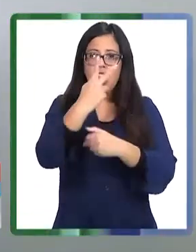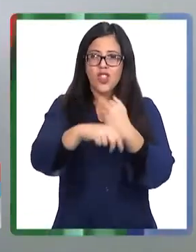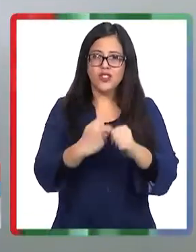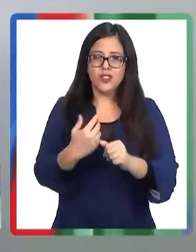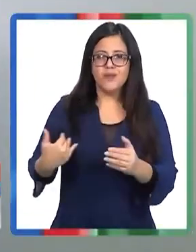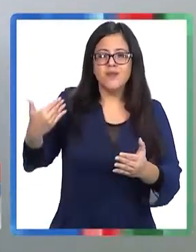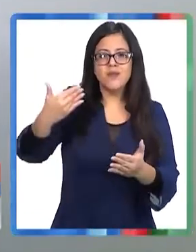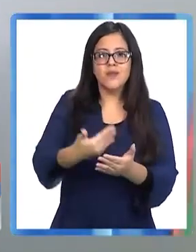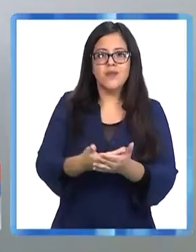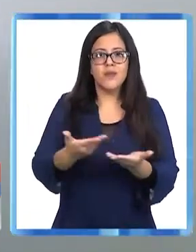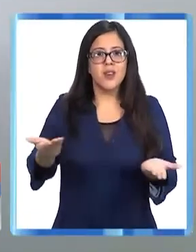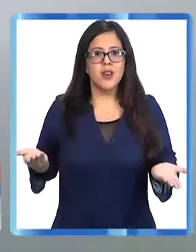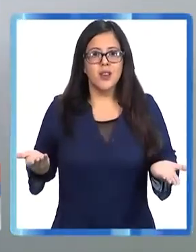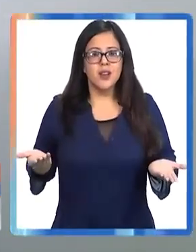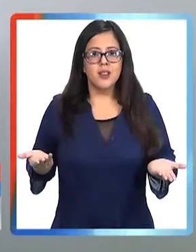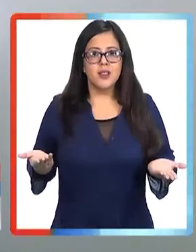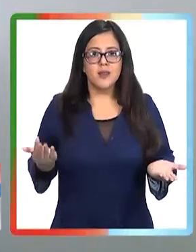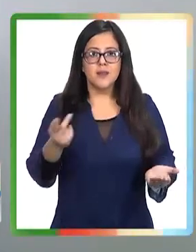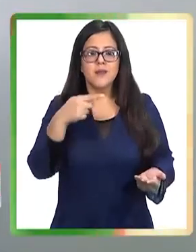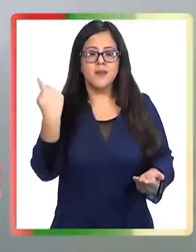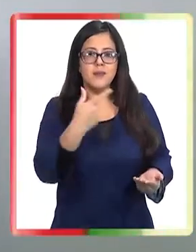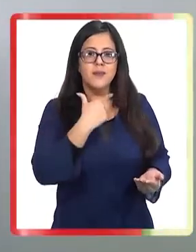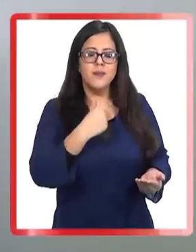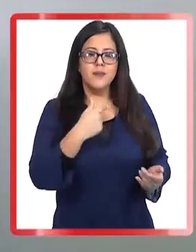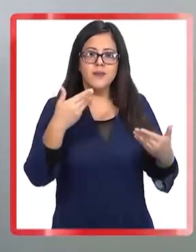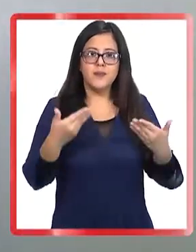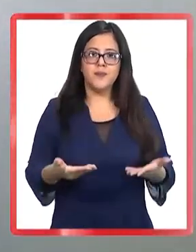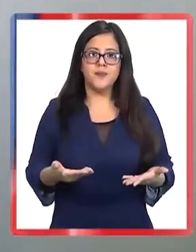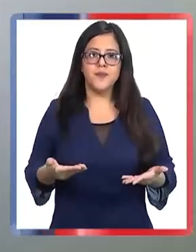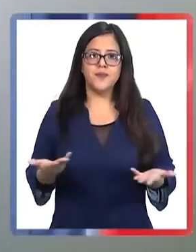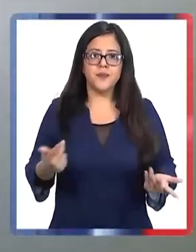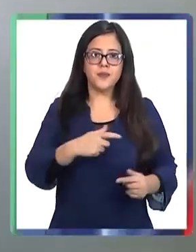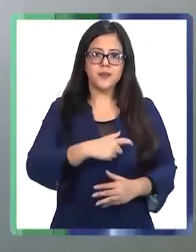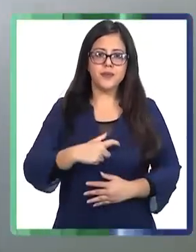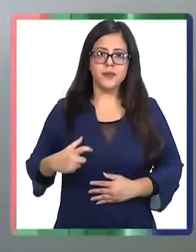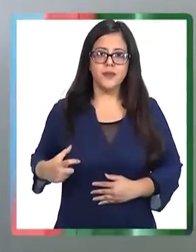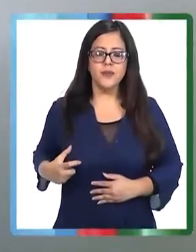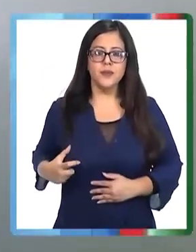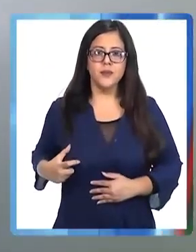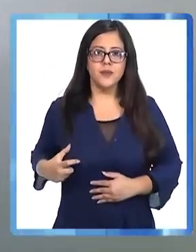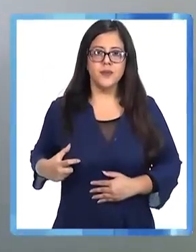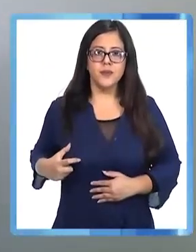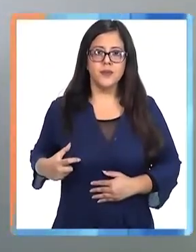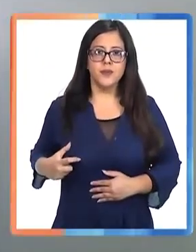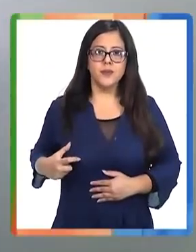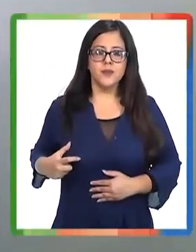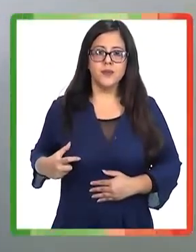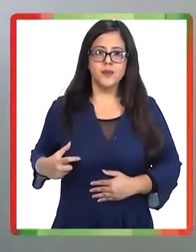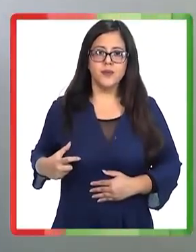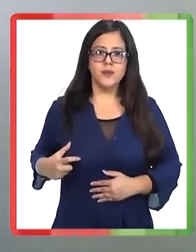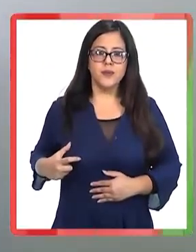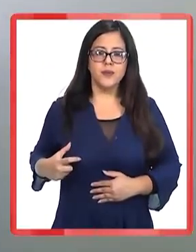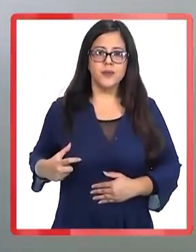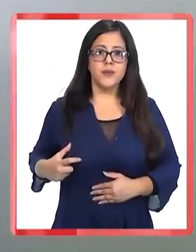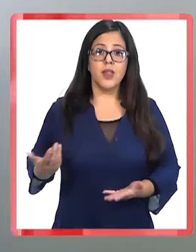2 años. Entonces, lo que nosotros queremos hoy día es que el gobierno